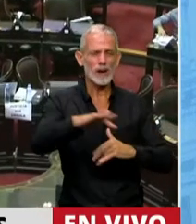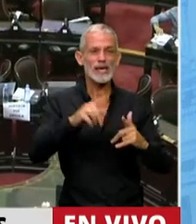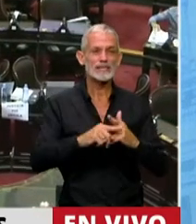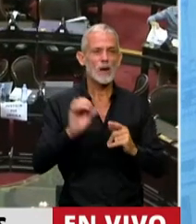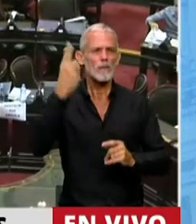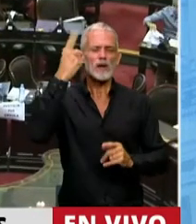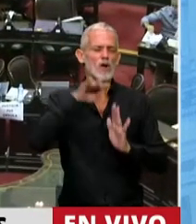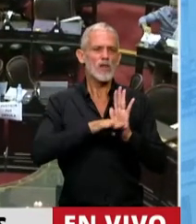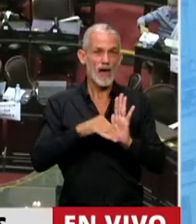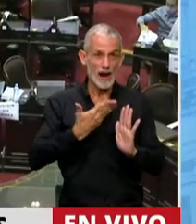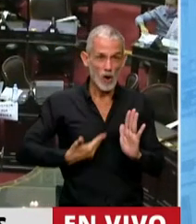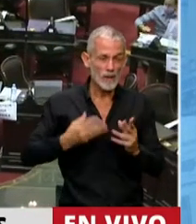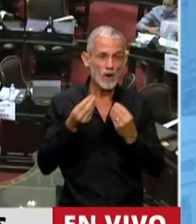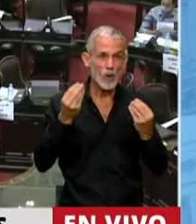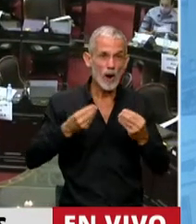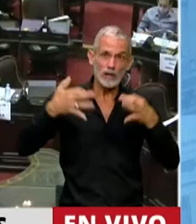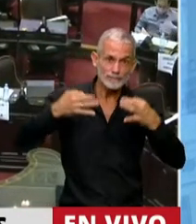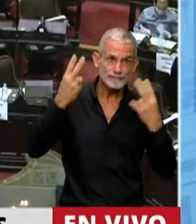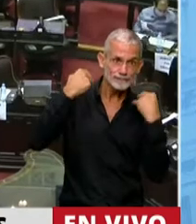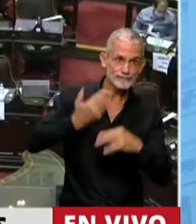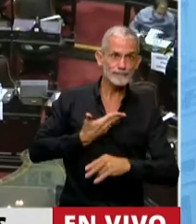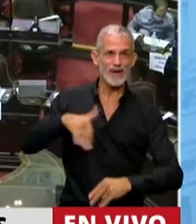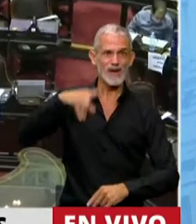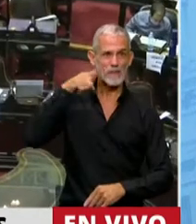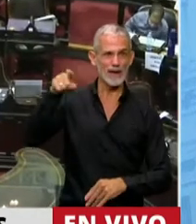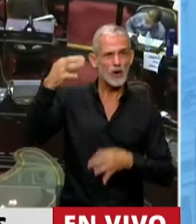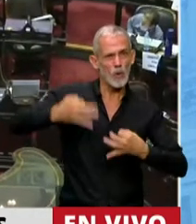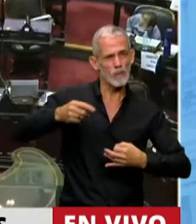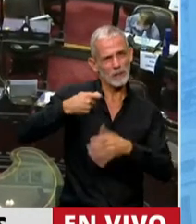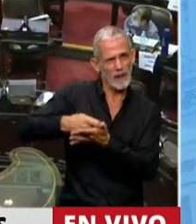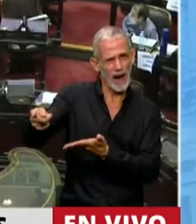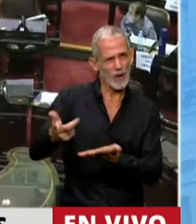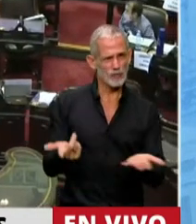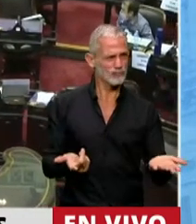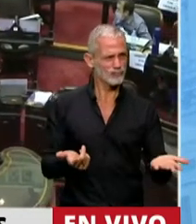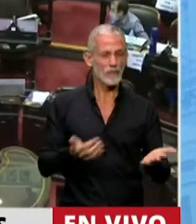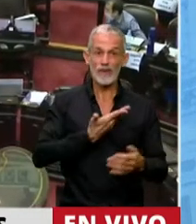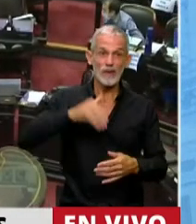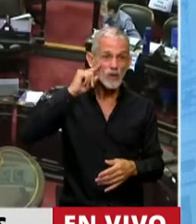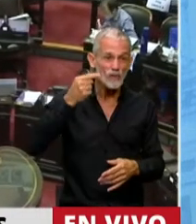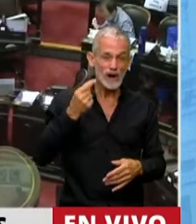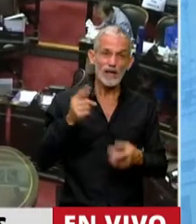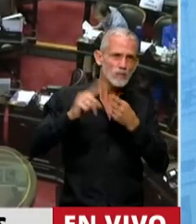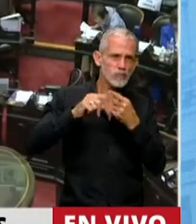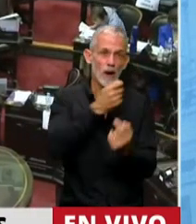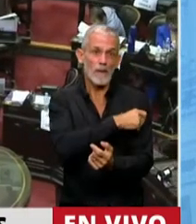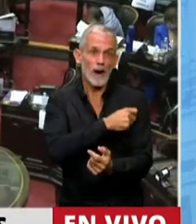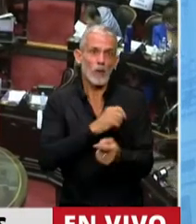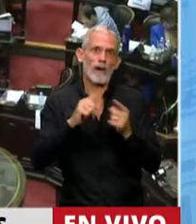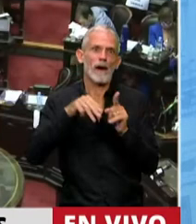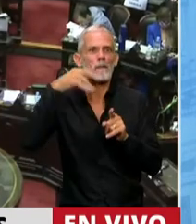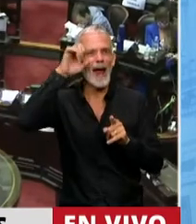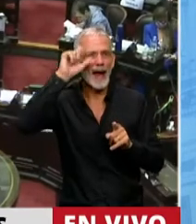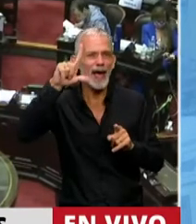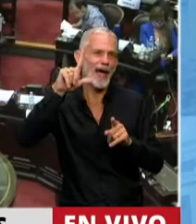prioridad del gobierno sea cumplir con el Fondo Monetario Internacional? Que Alberto Fernández habla con la vacuna, con Merkel,